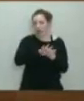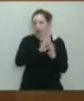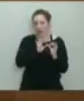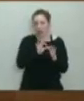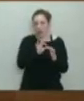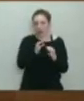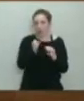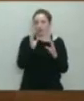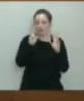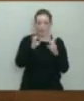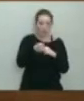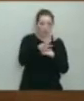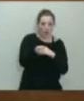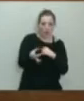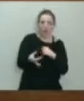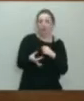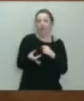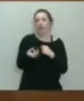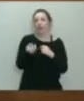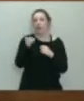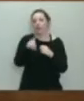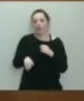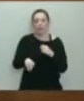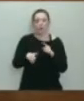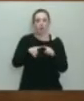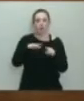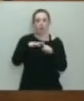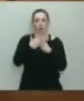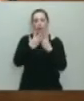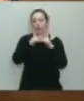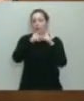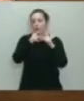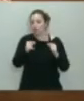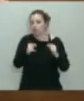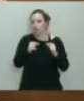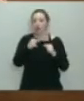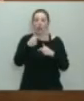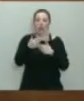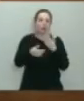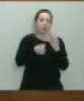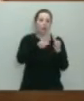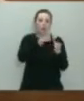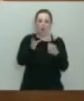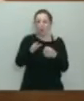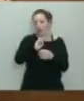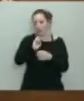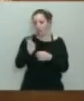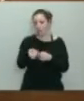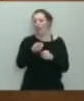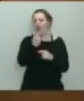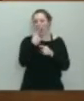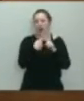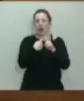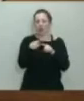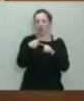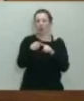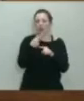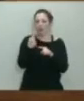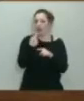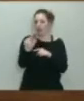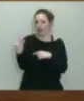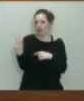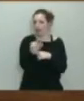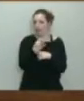a la deuda y a la situación de Asturias en cuanto a la deuda. Claro, es que yo creo que hay algunas cosas que conviene decir, porque aquí no se